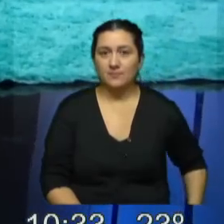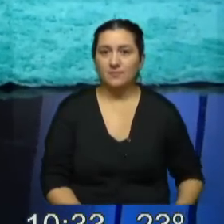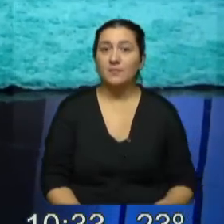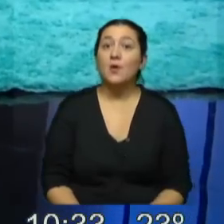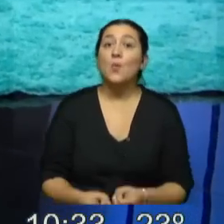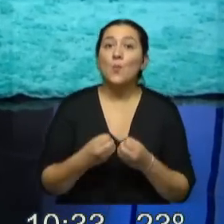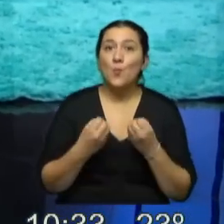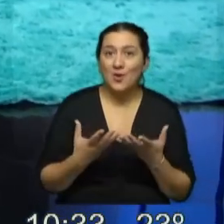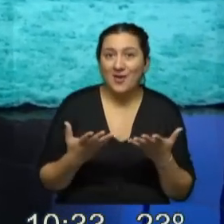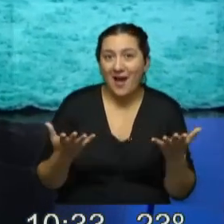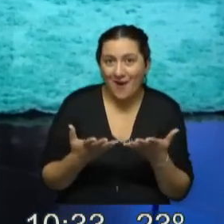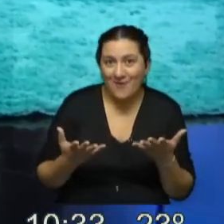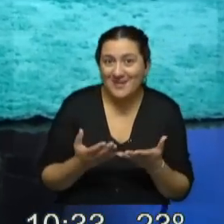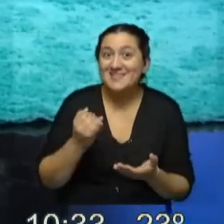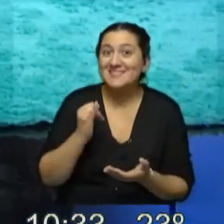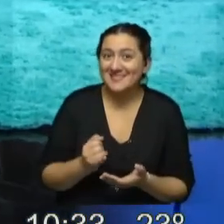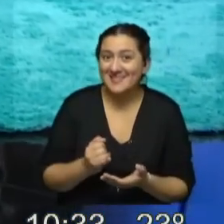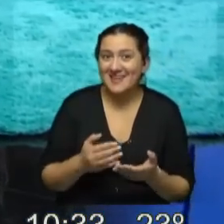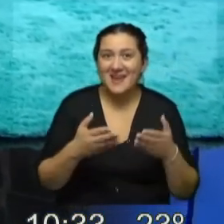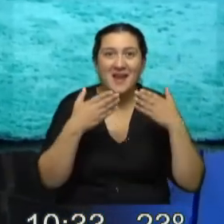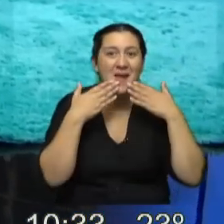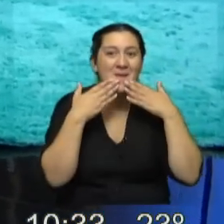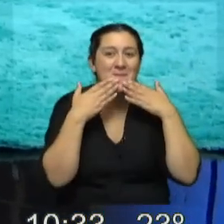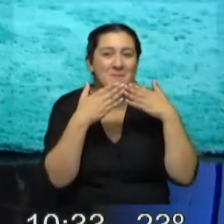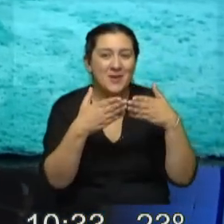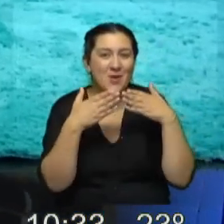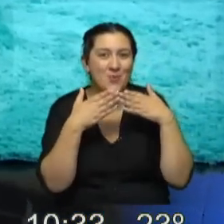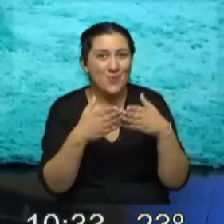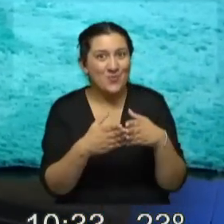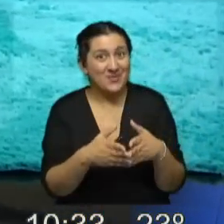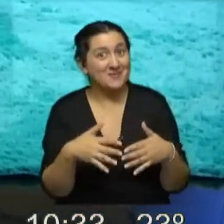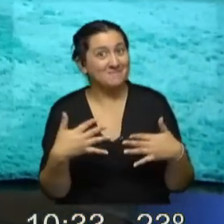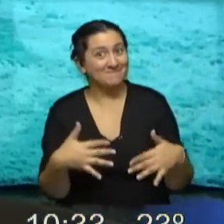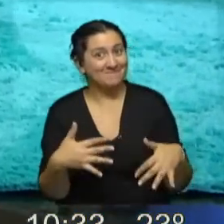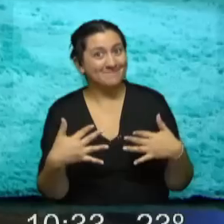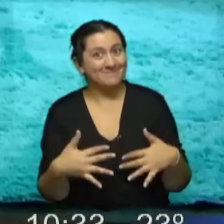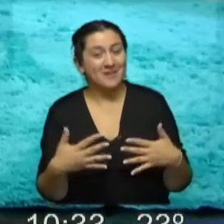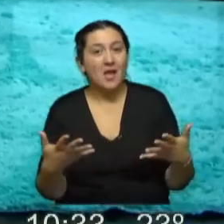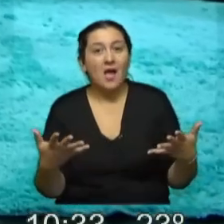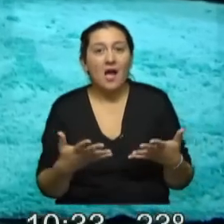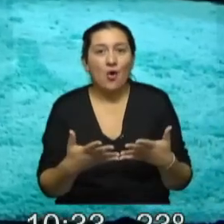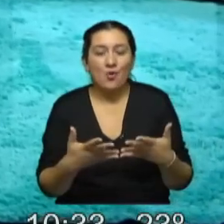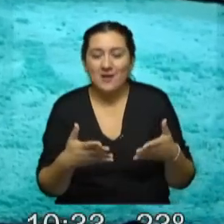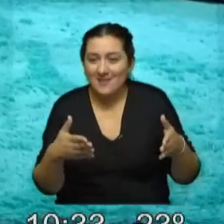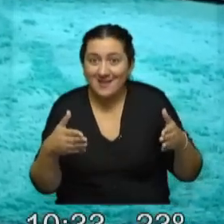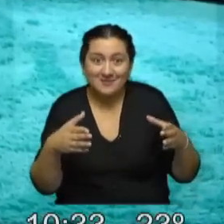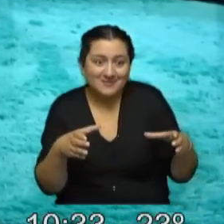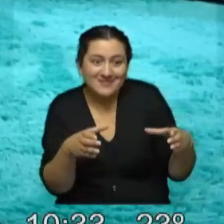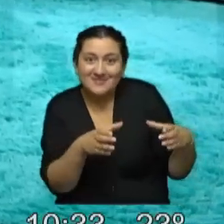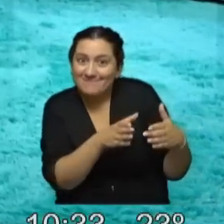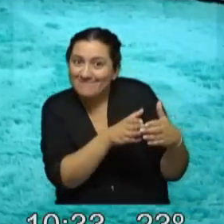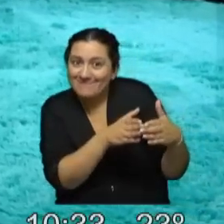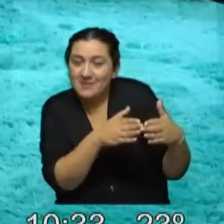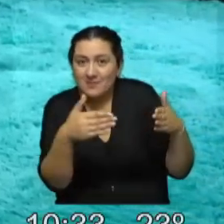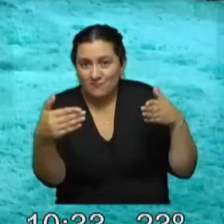bueno Y ahora sí Ahora se vienen las preguntas incisivas ahora la tenemos acorralada Fito galí